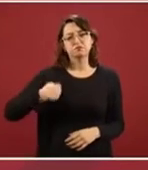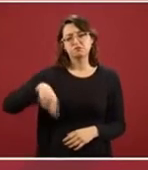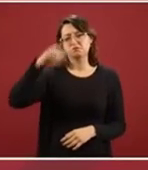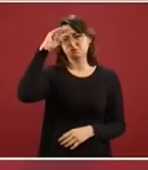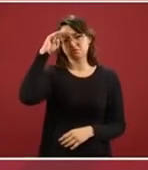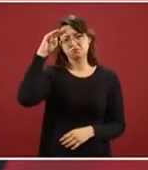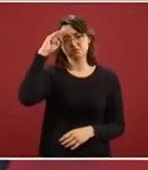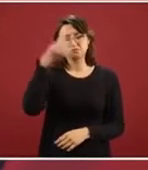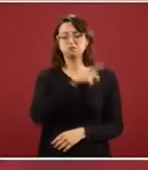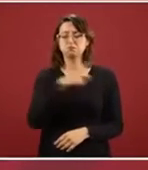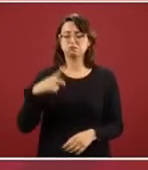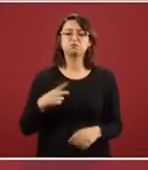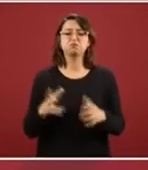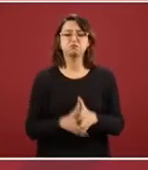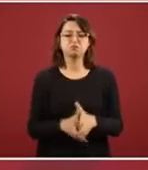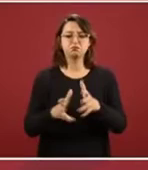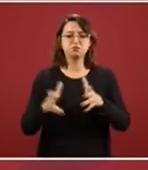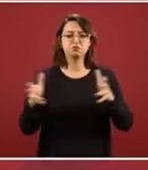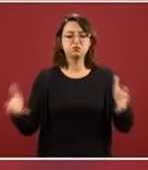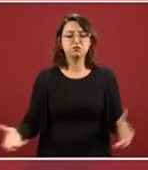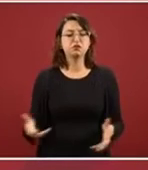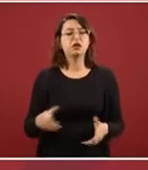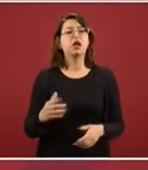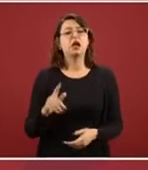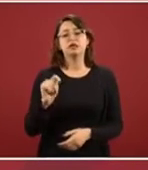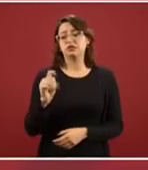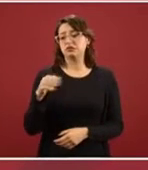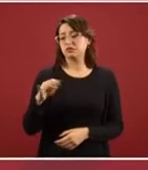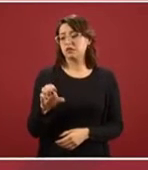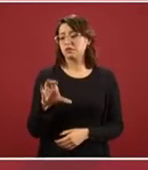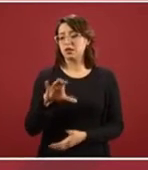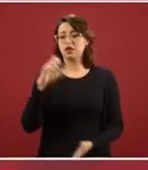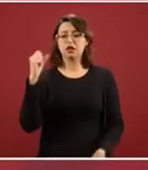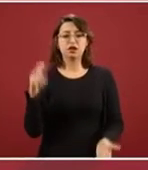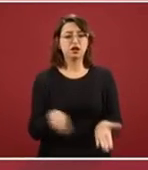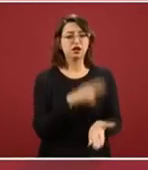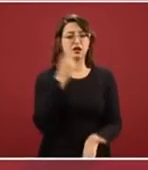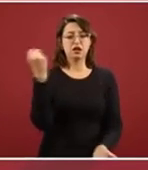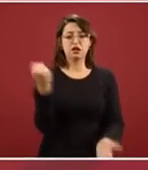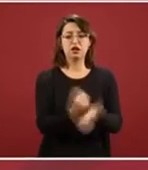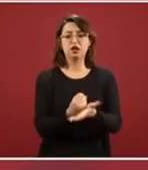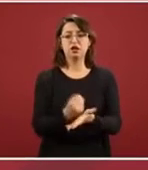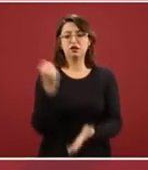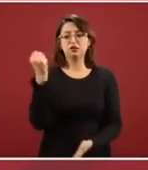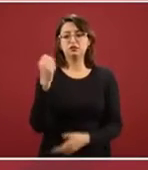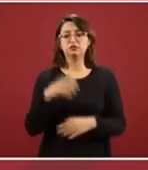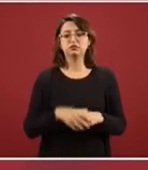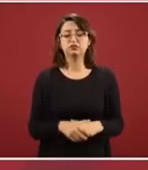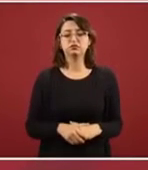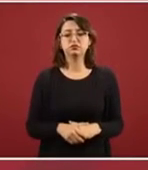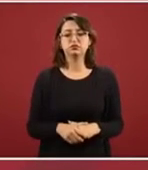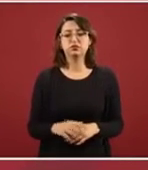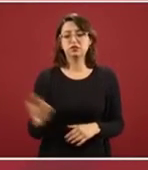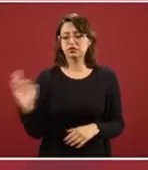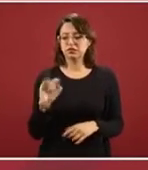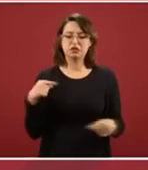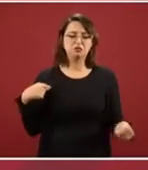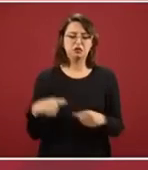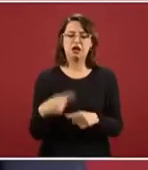ese propósito. Una vez que se apruebe el tratado, a lo mejor ya no nos va a alcanzar este